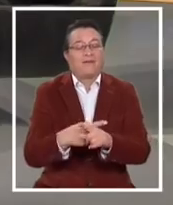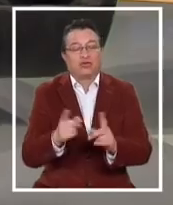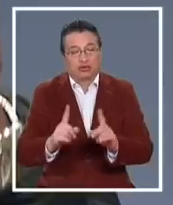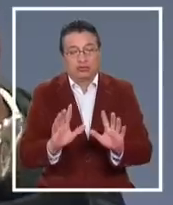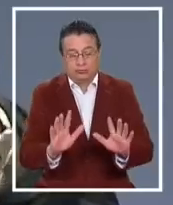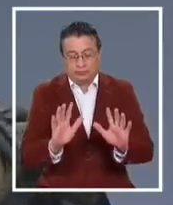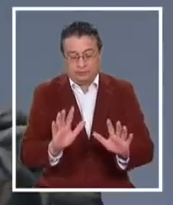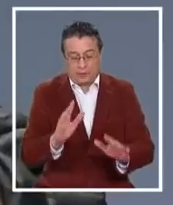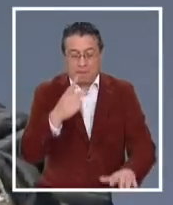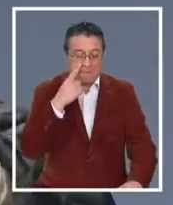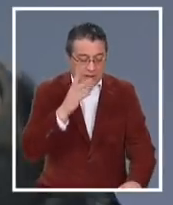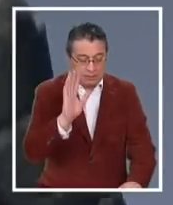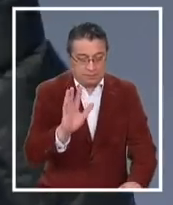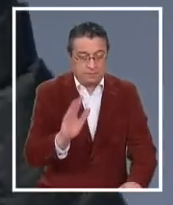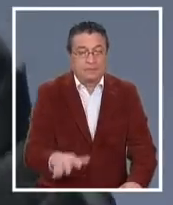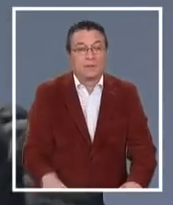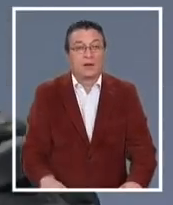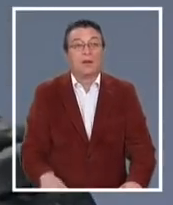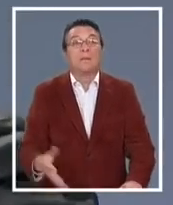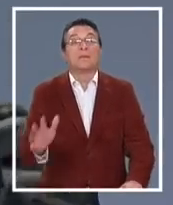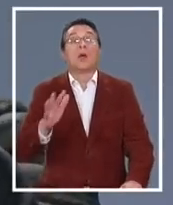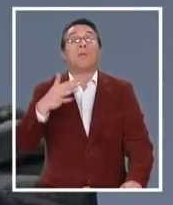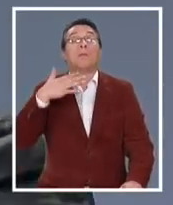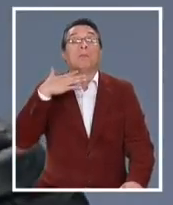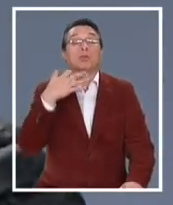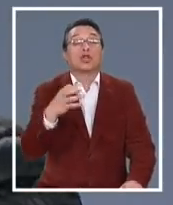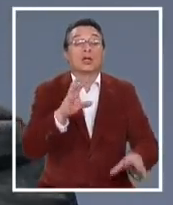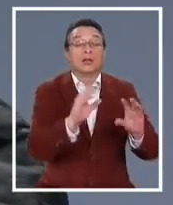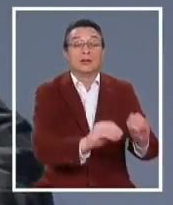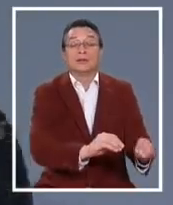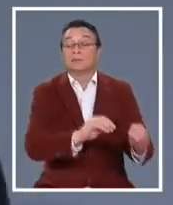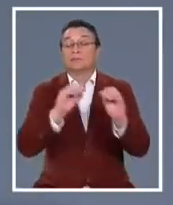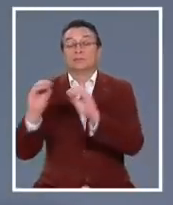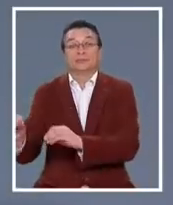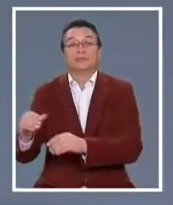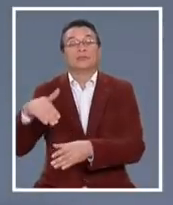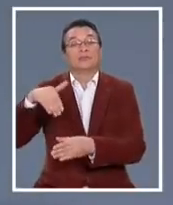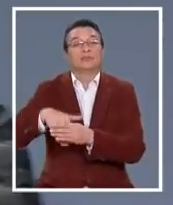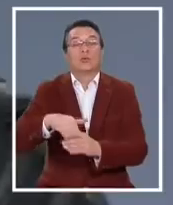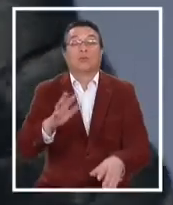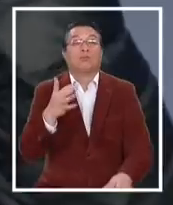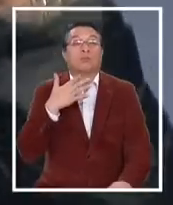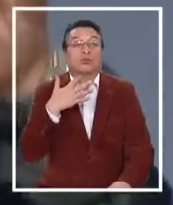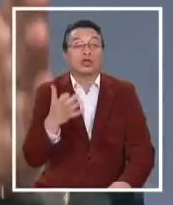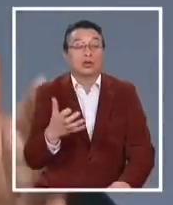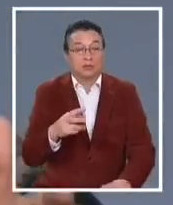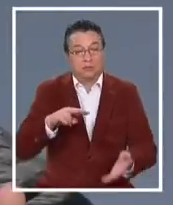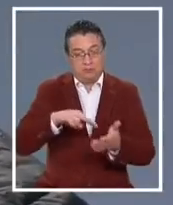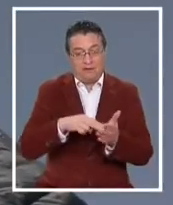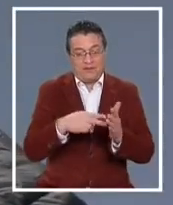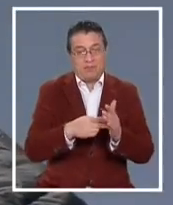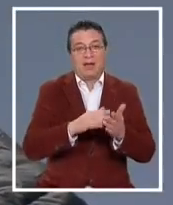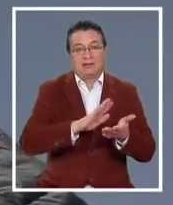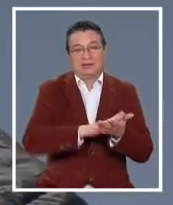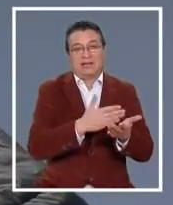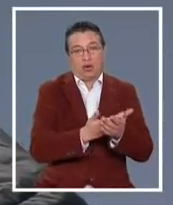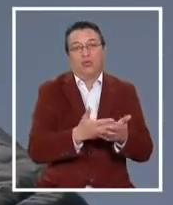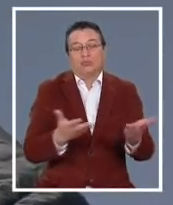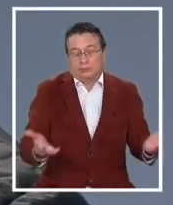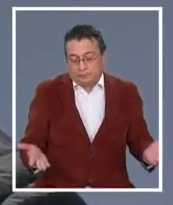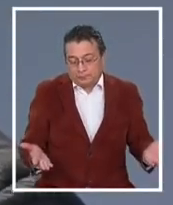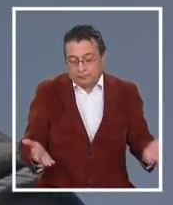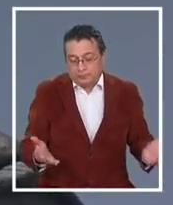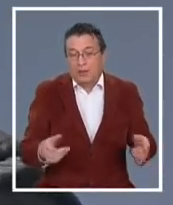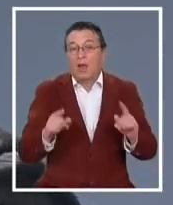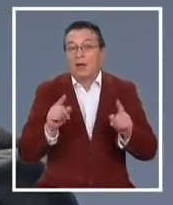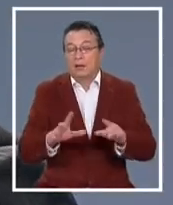Soy yo. Mira. ¿Por qué postergamos las elecciones? Por la crisis sanitaria.